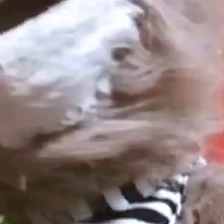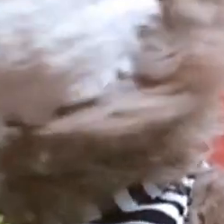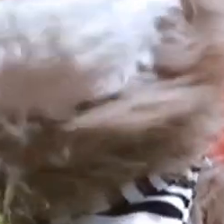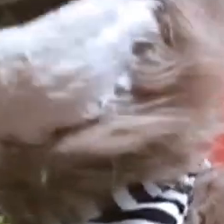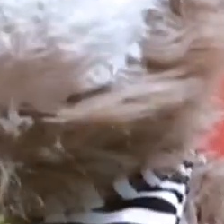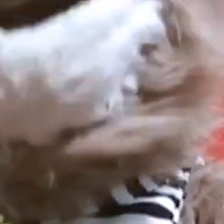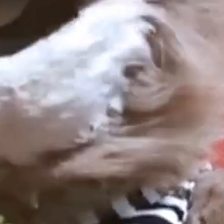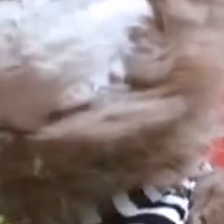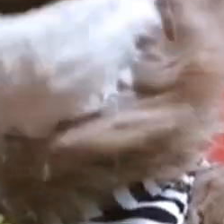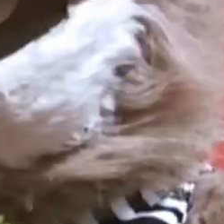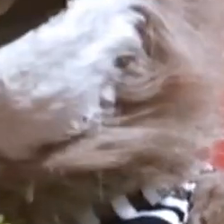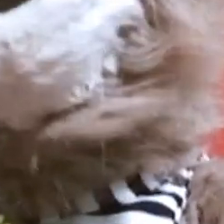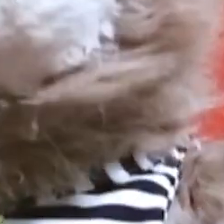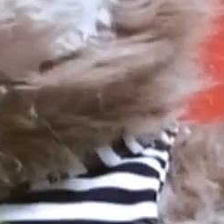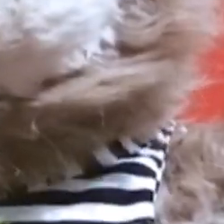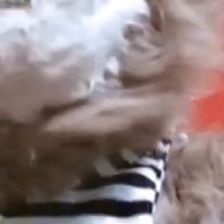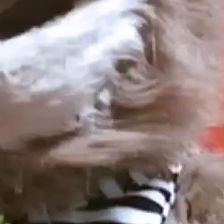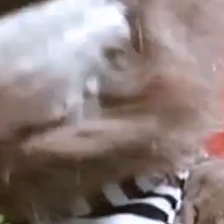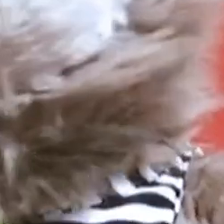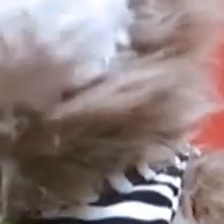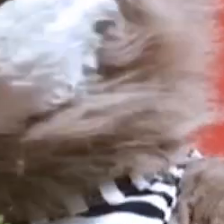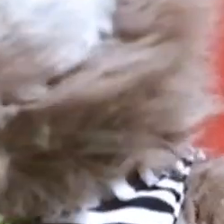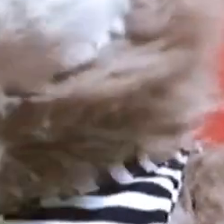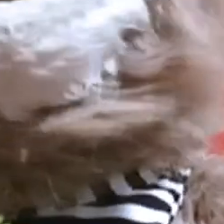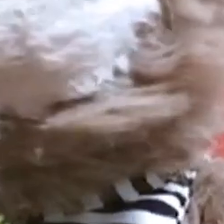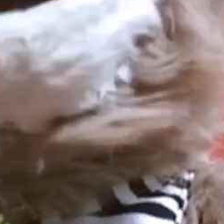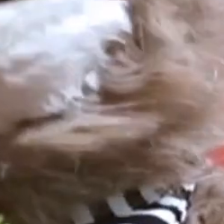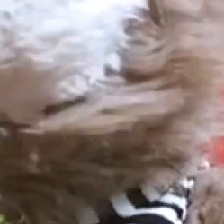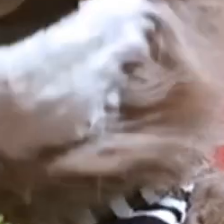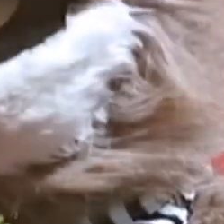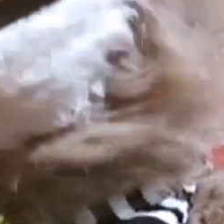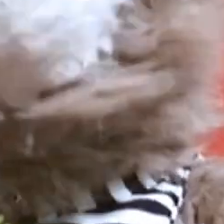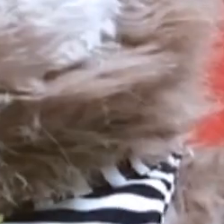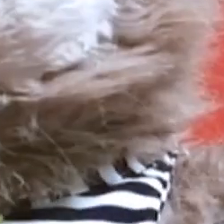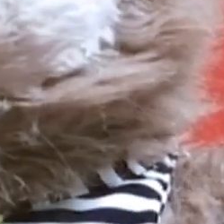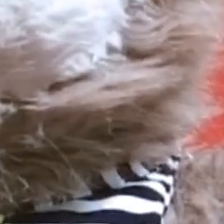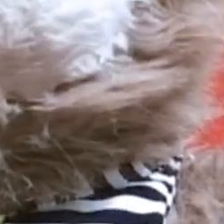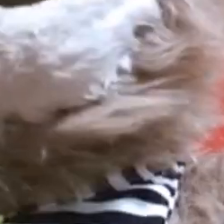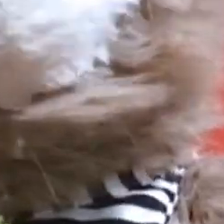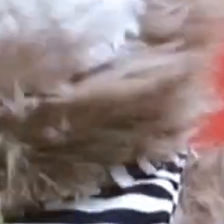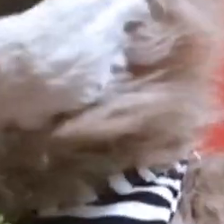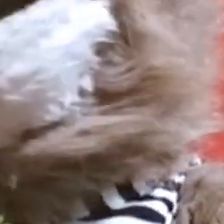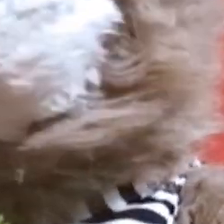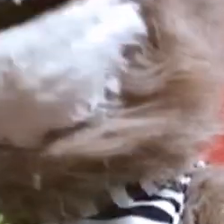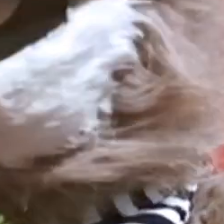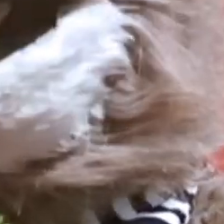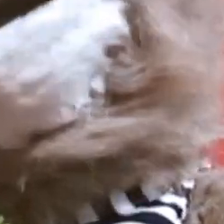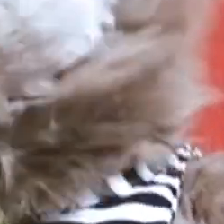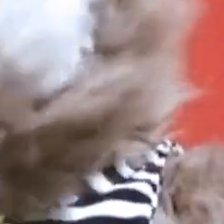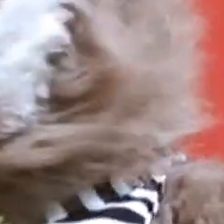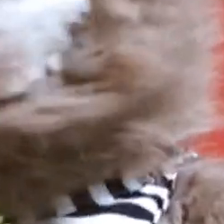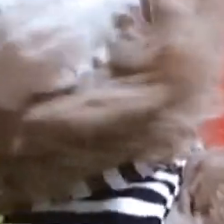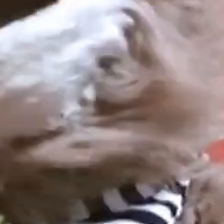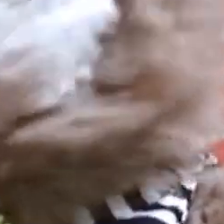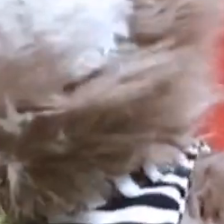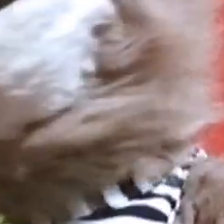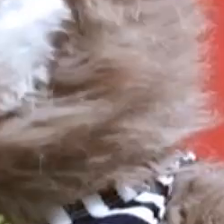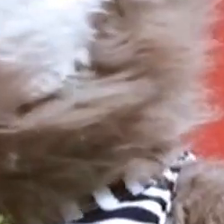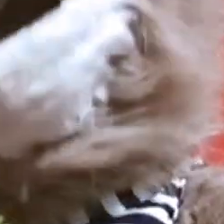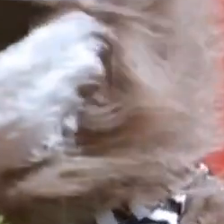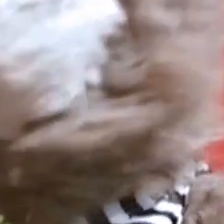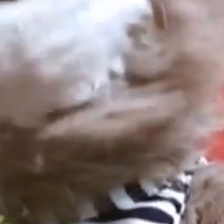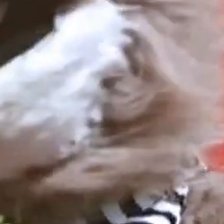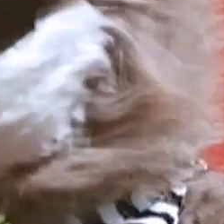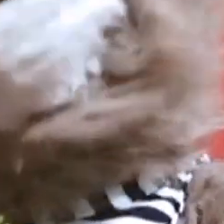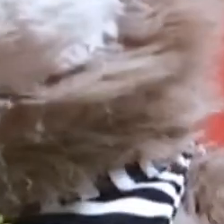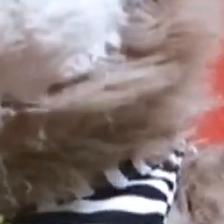luchan contra los patógenos y se protegen contra la sequía. Toman nutrientes que luego se liberan cuando